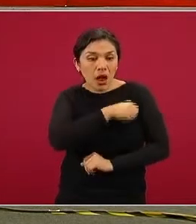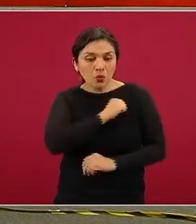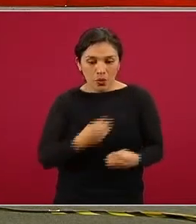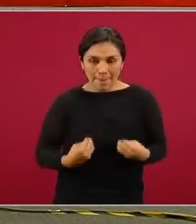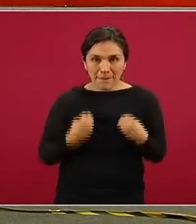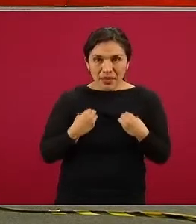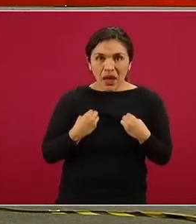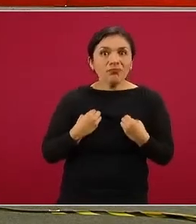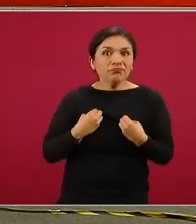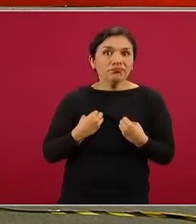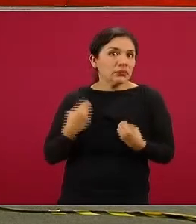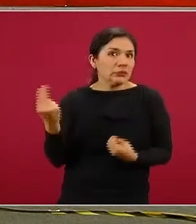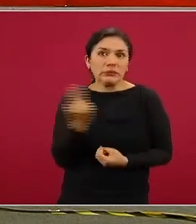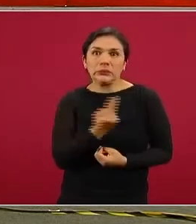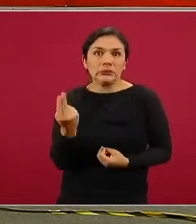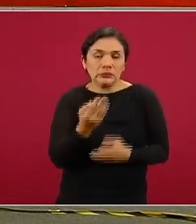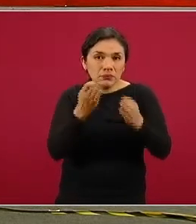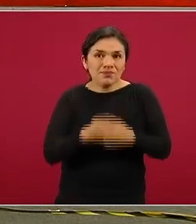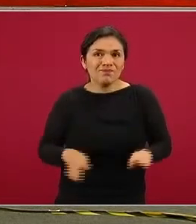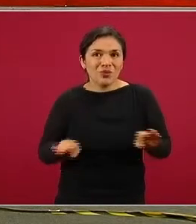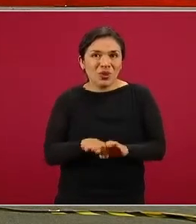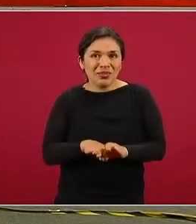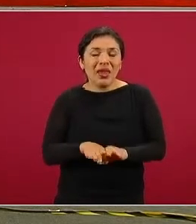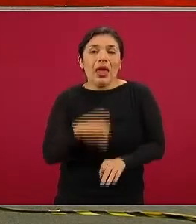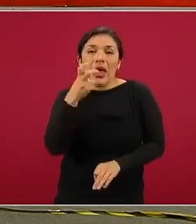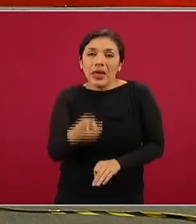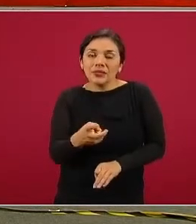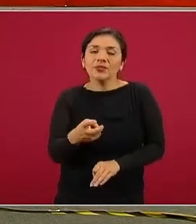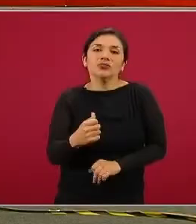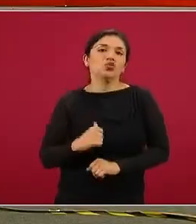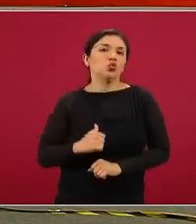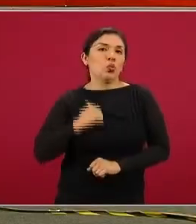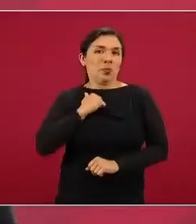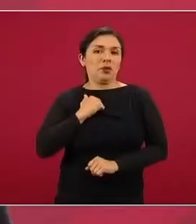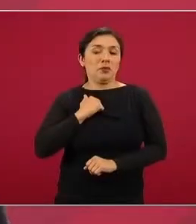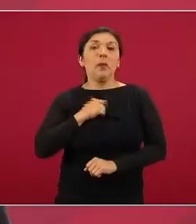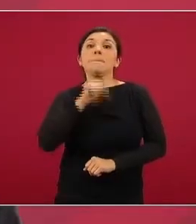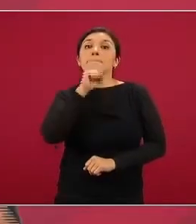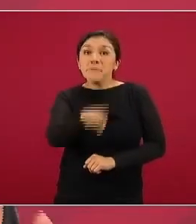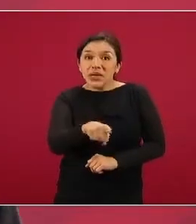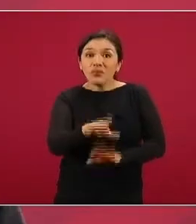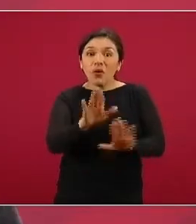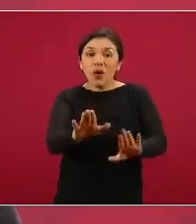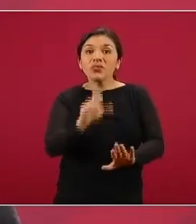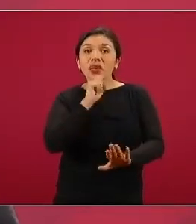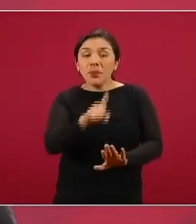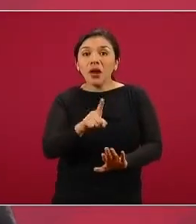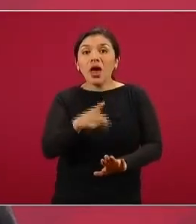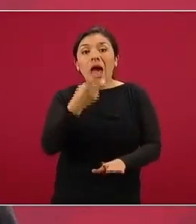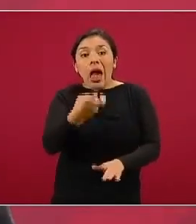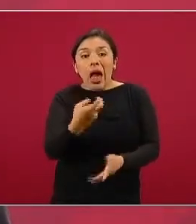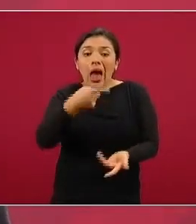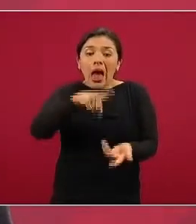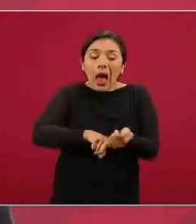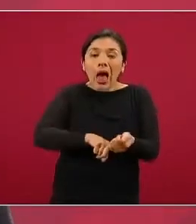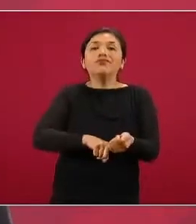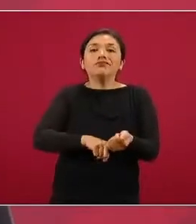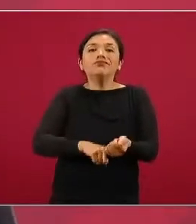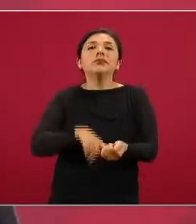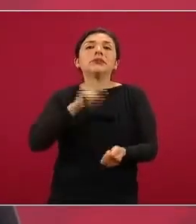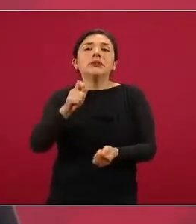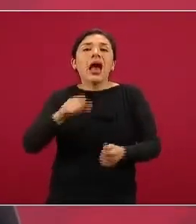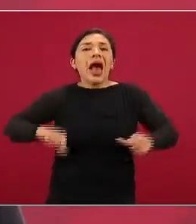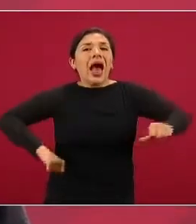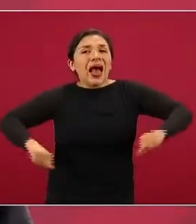vida de manera inmediata, y es la prioridad. Pero al mismo tiempo, la consecuencia es que se reducen